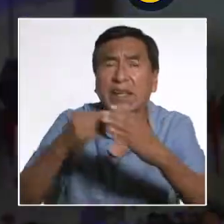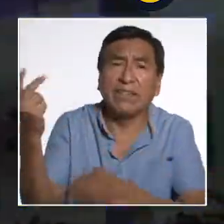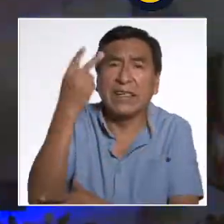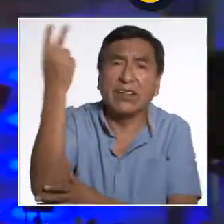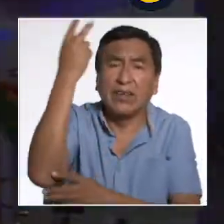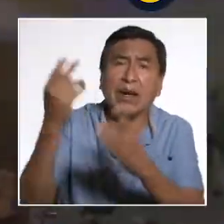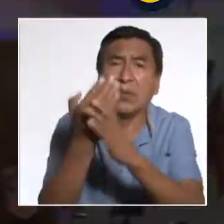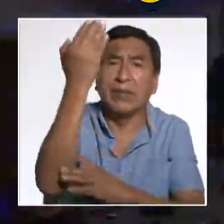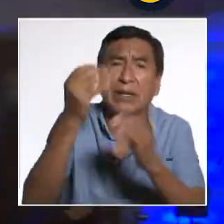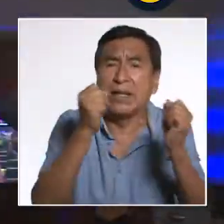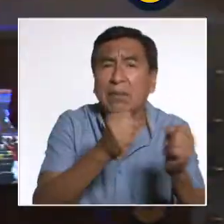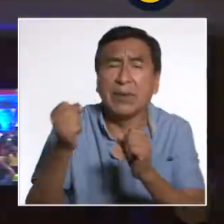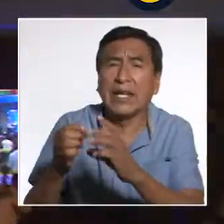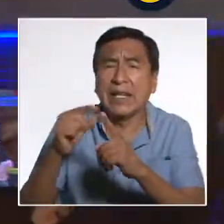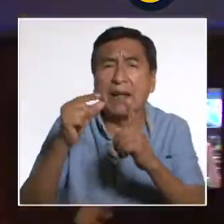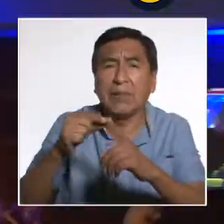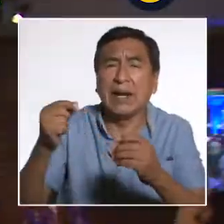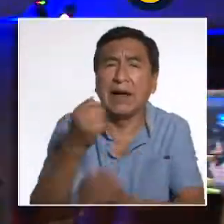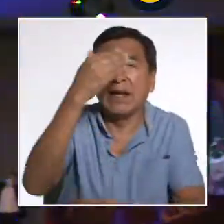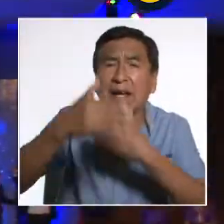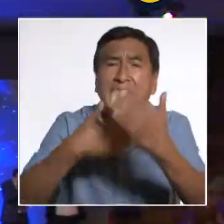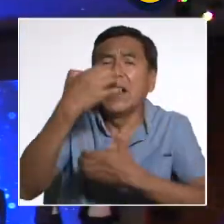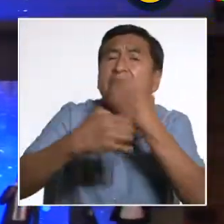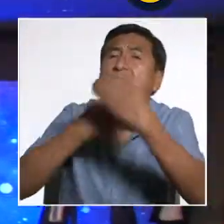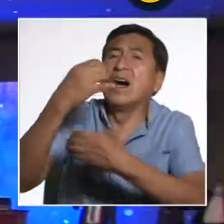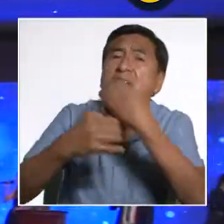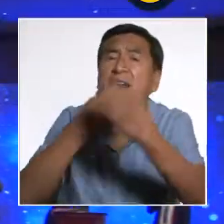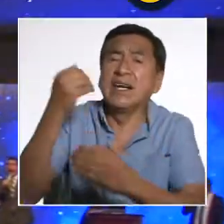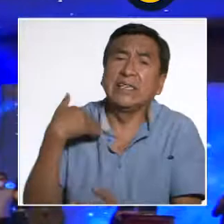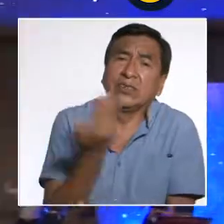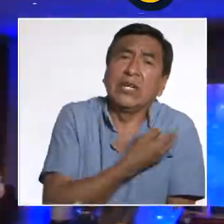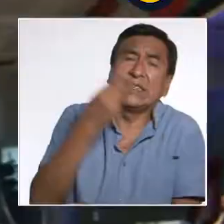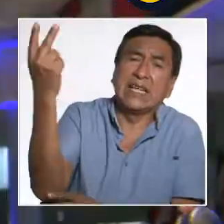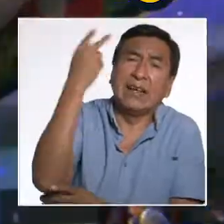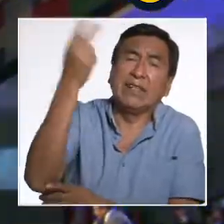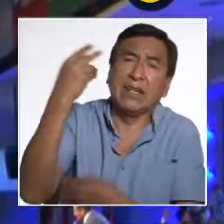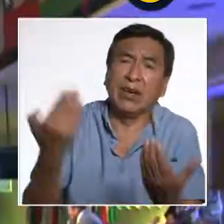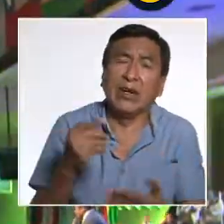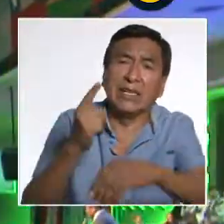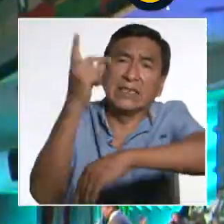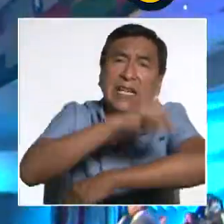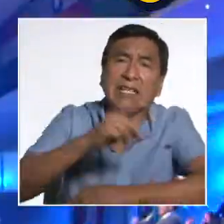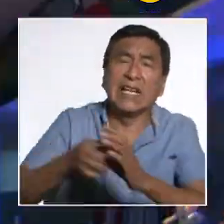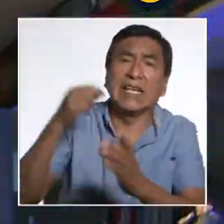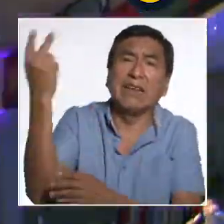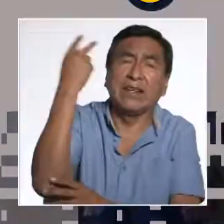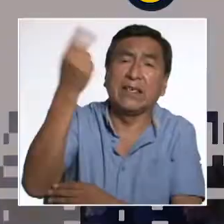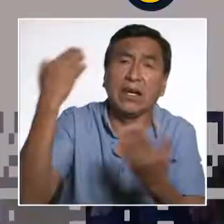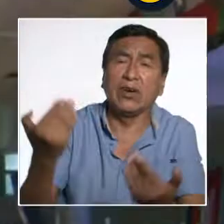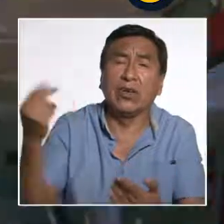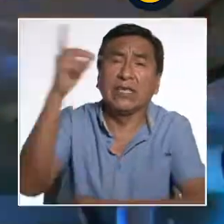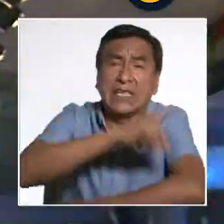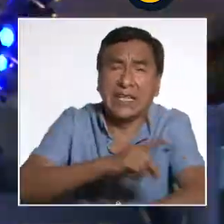amó, dice la palabra. Hoy es el día de la victoria, hoy es el día de la bendición, hoy es